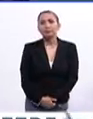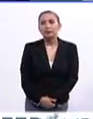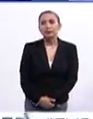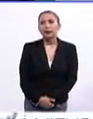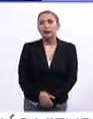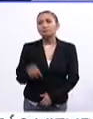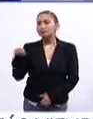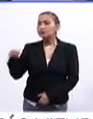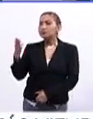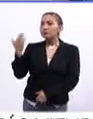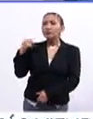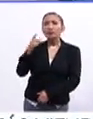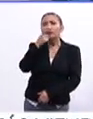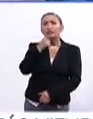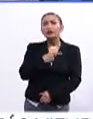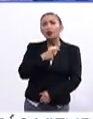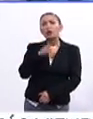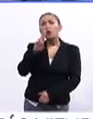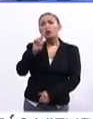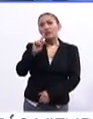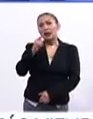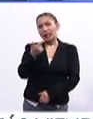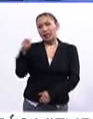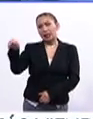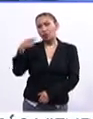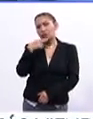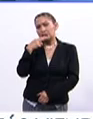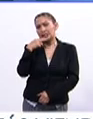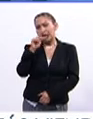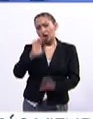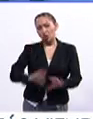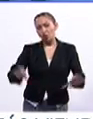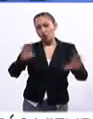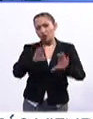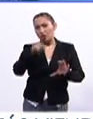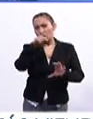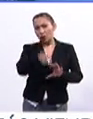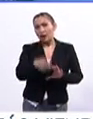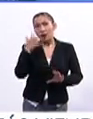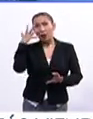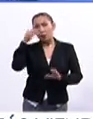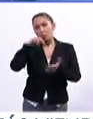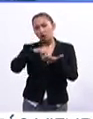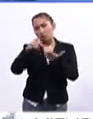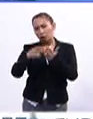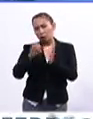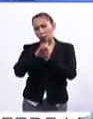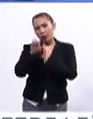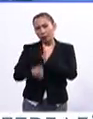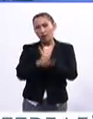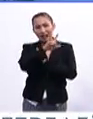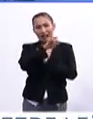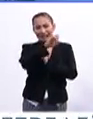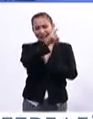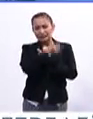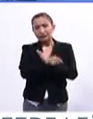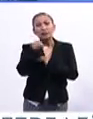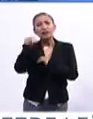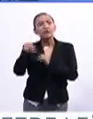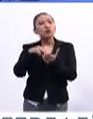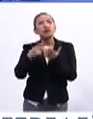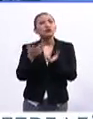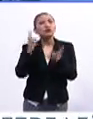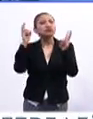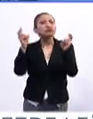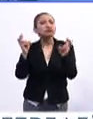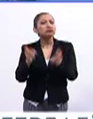Justo me platicabas que la UEDG está utilizando esta tecnología y tienen proyectos como dice Liz, ¿de qué van estos